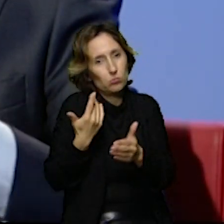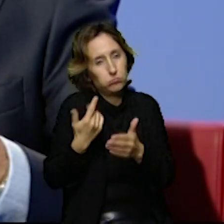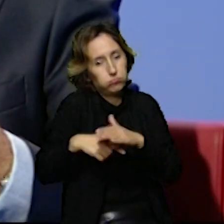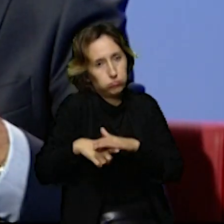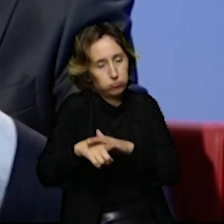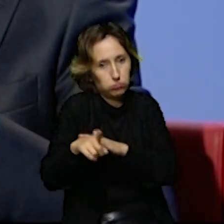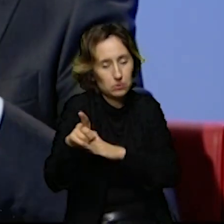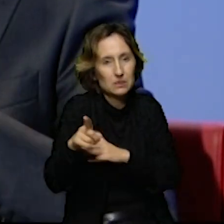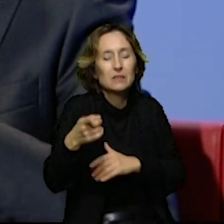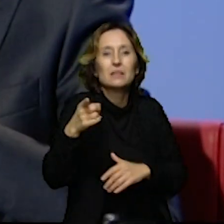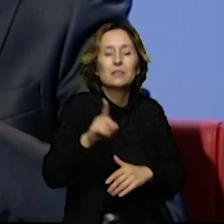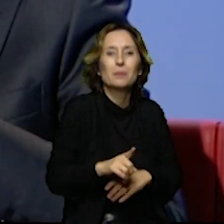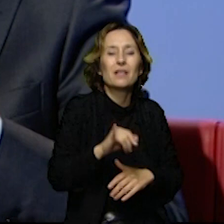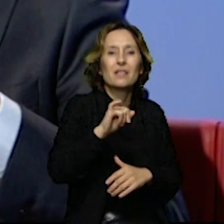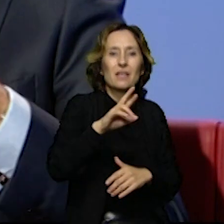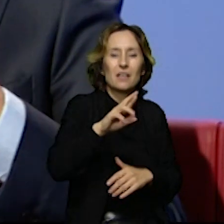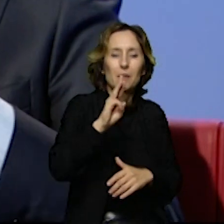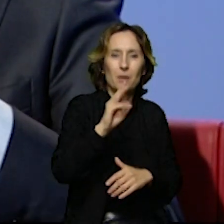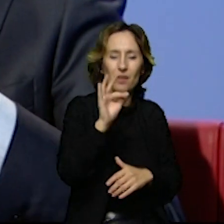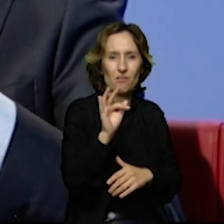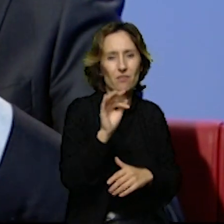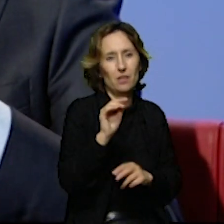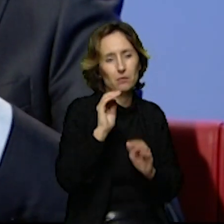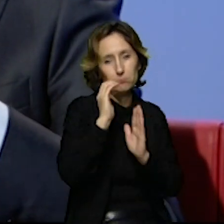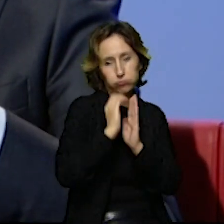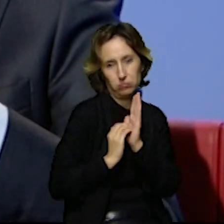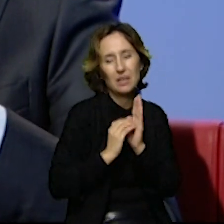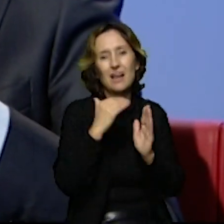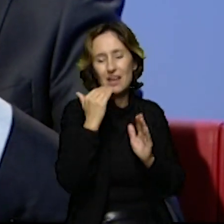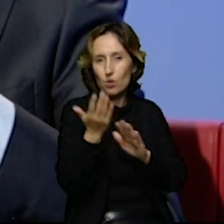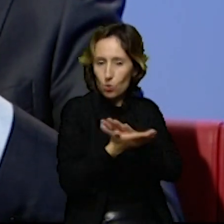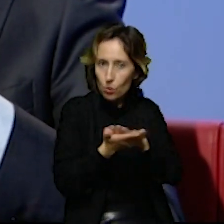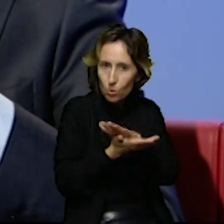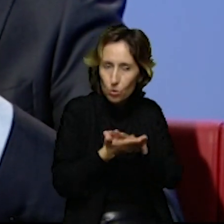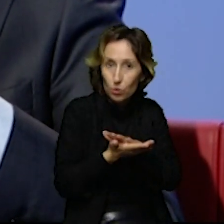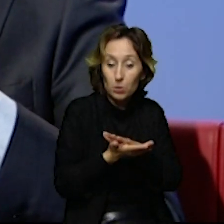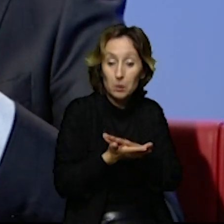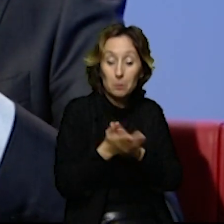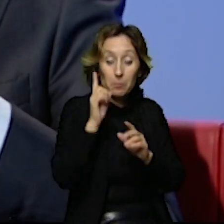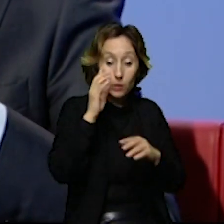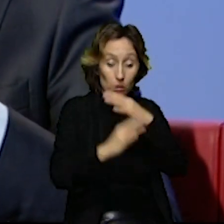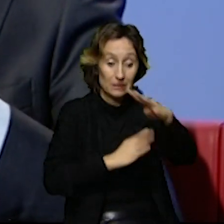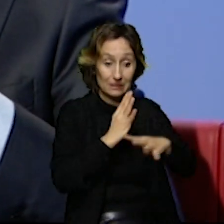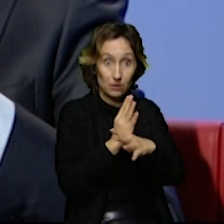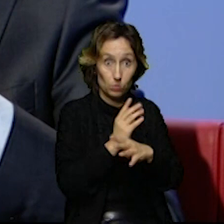con la deflactación del IRPF, pero creo que va a haber a lo largo de esta legislatura, debe haber